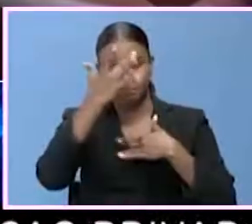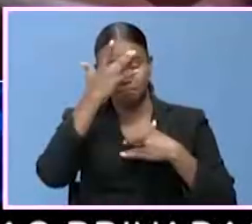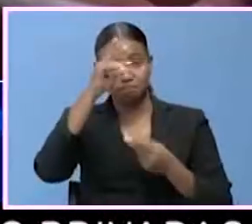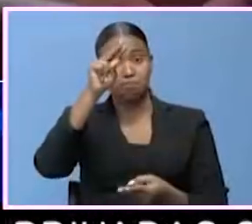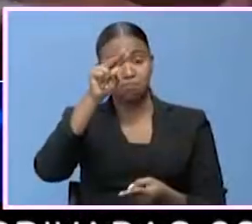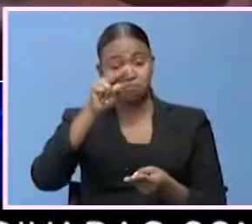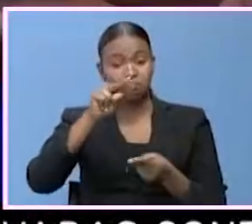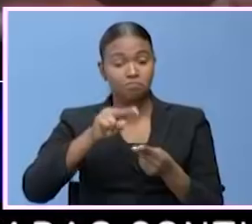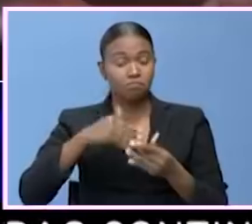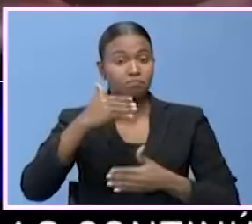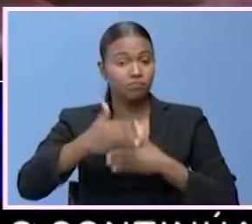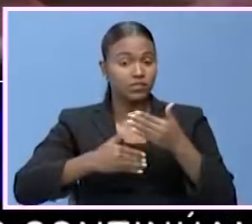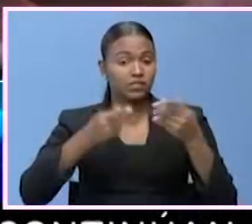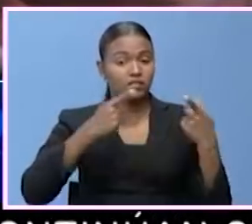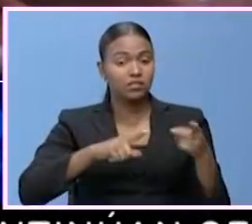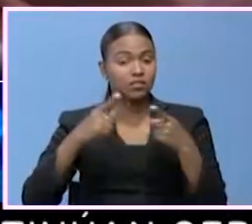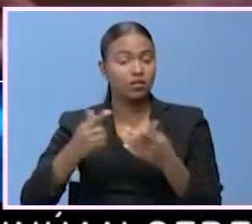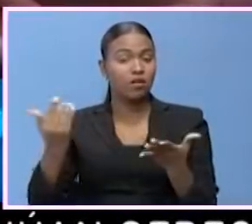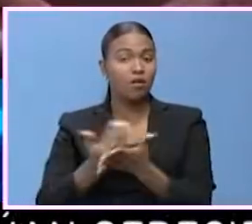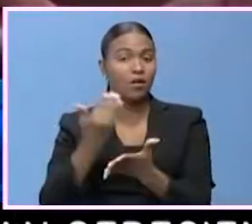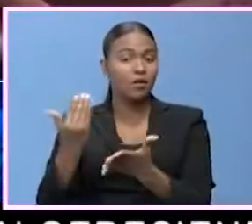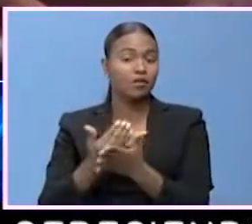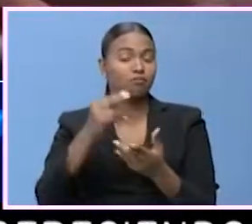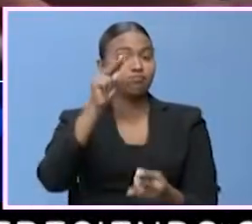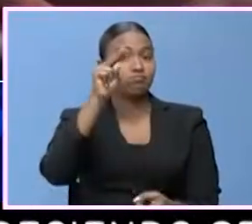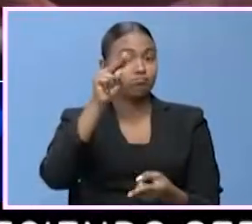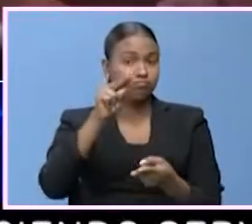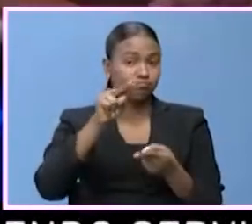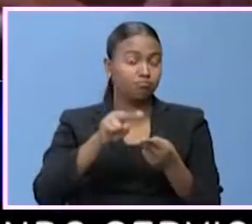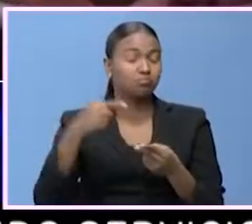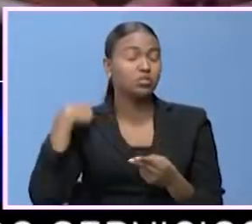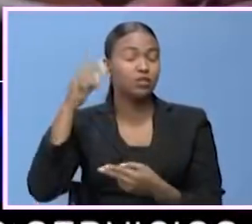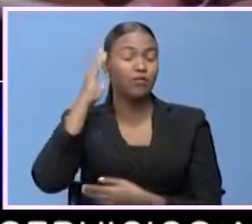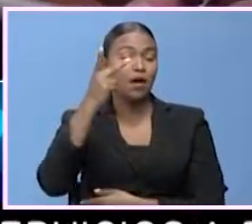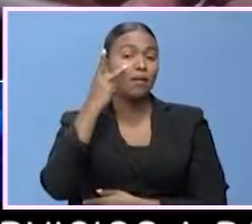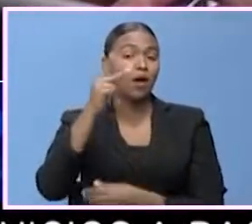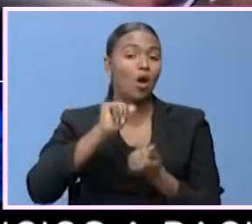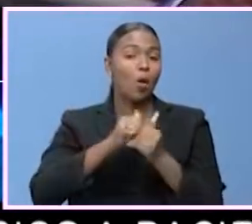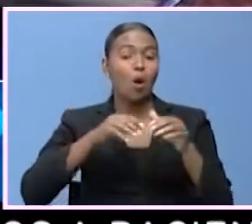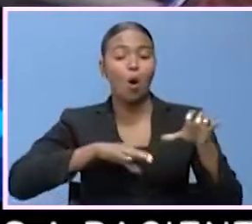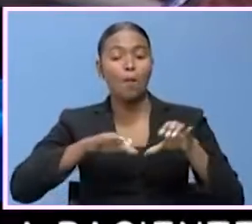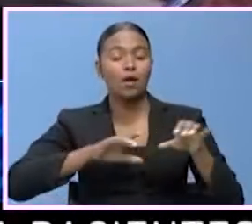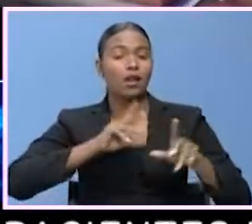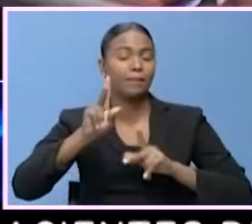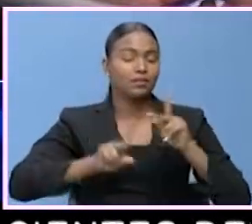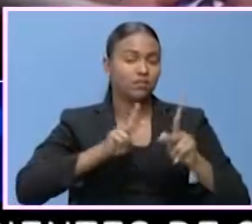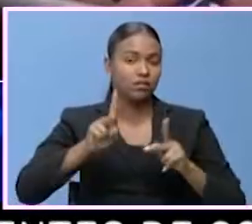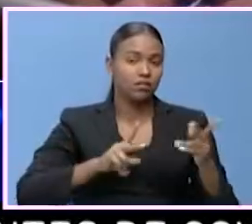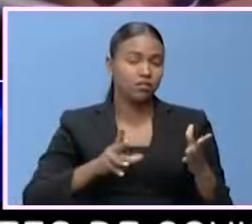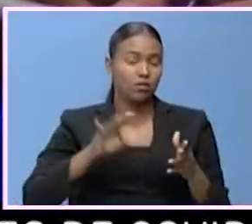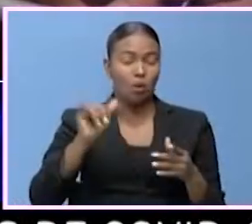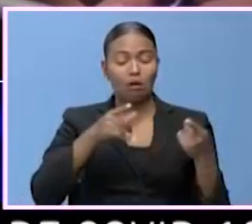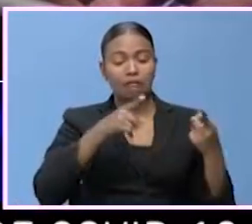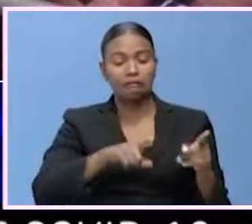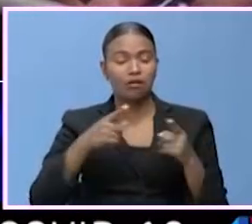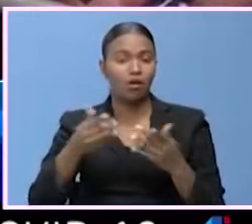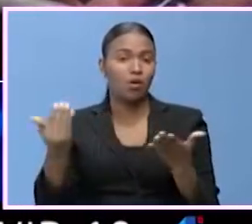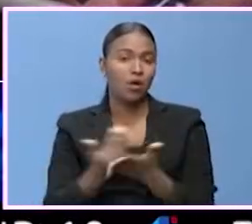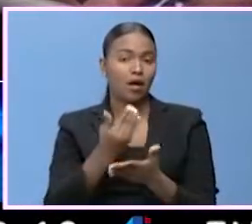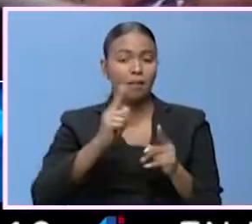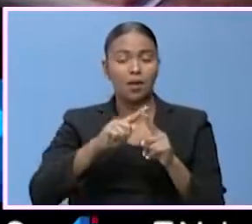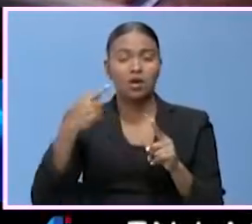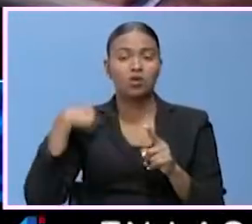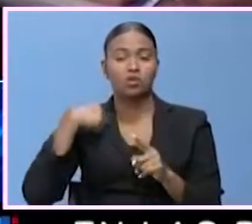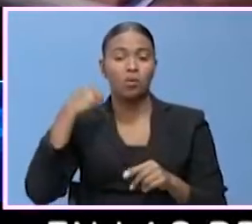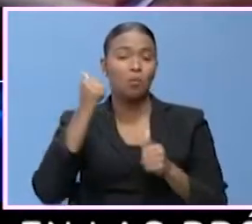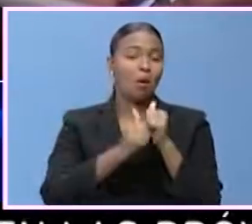bajando, los casos nuevos han ido bajando. Vamos a ver cómo se comporta la población y los casos nuevos, pero no tenemos